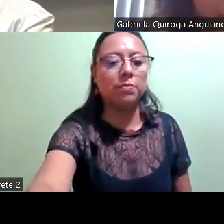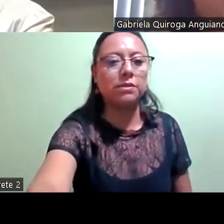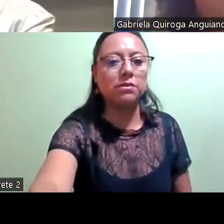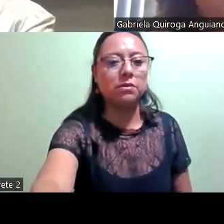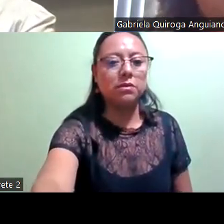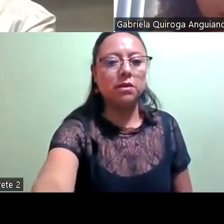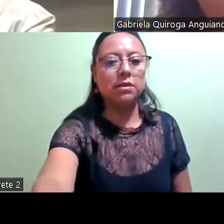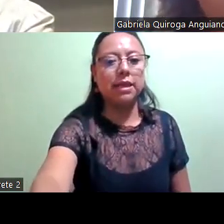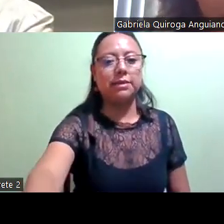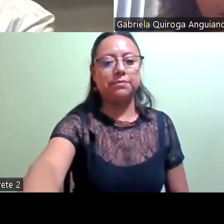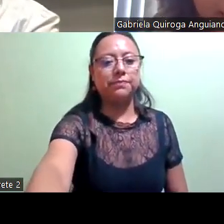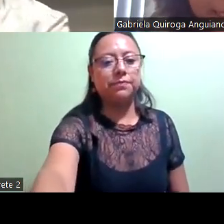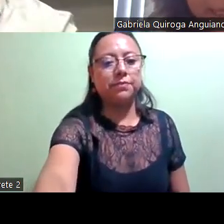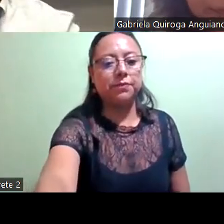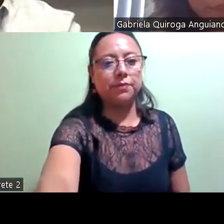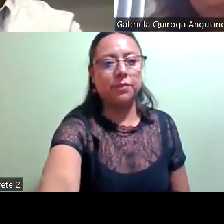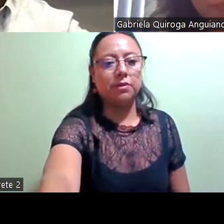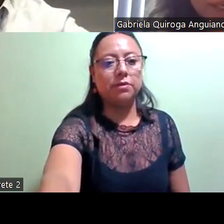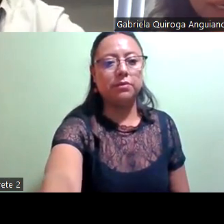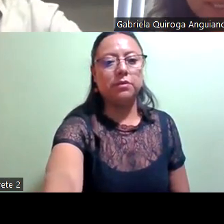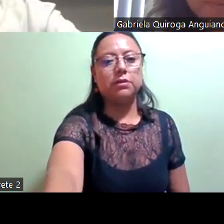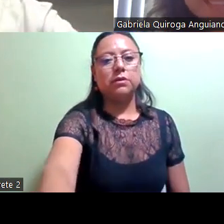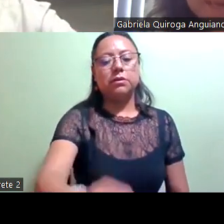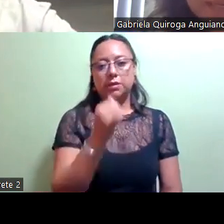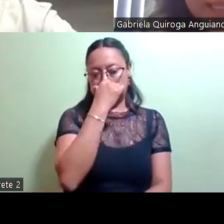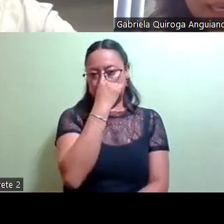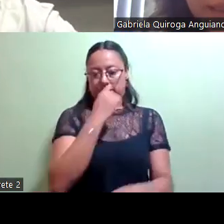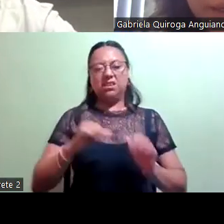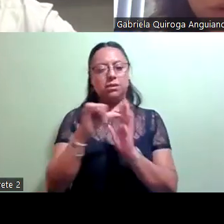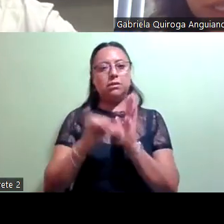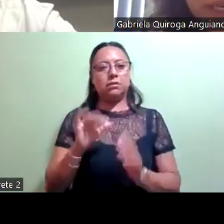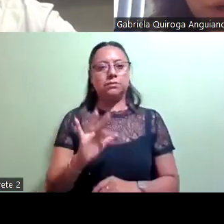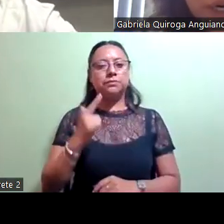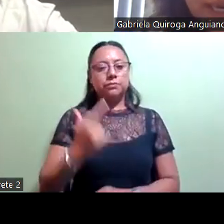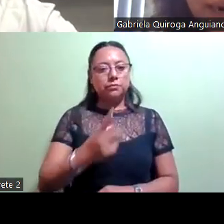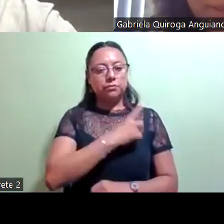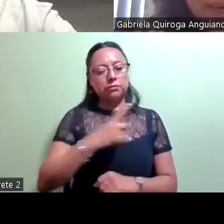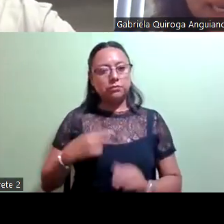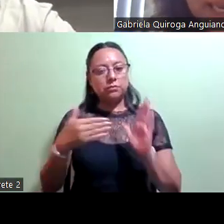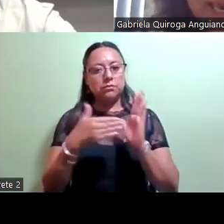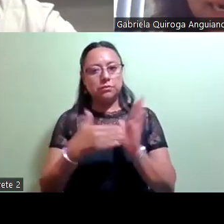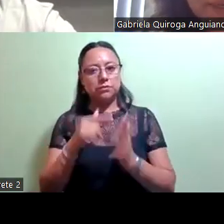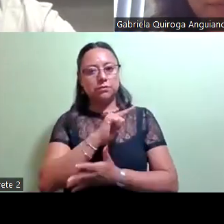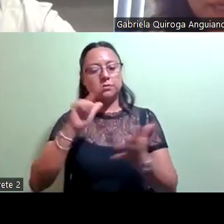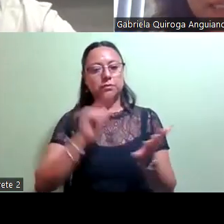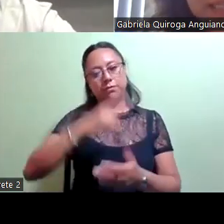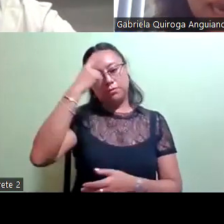El artículo 57 debe establecer en un término legal para que